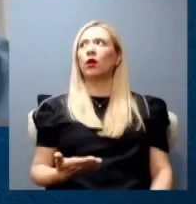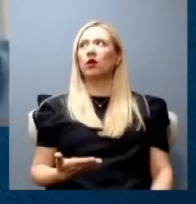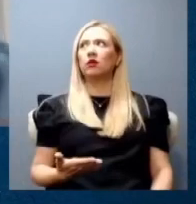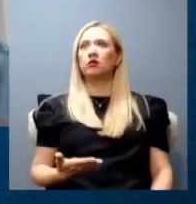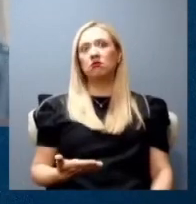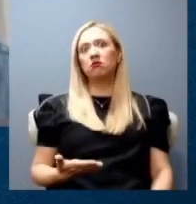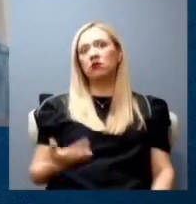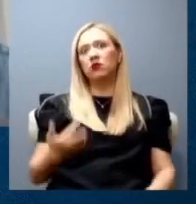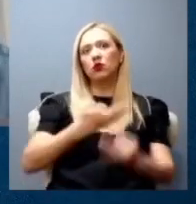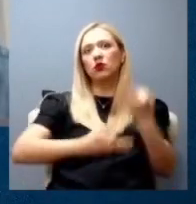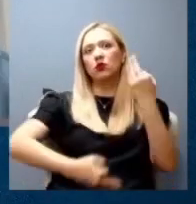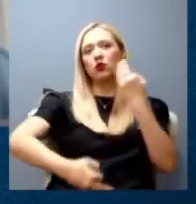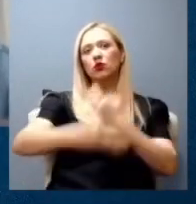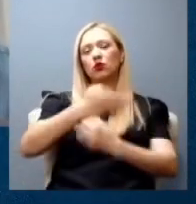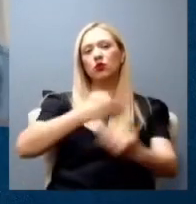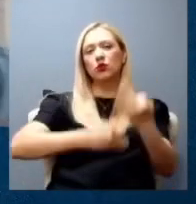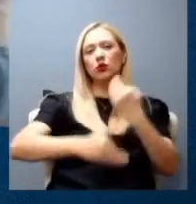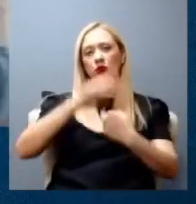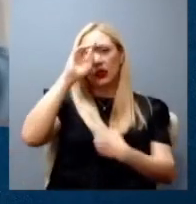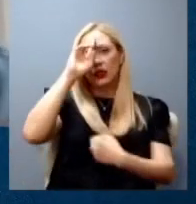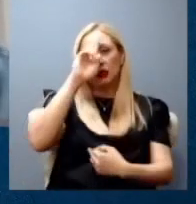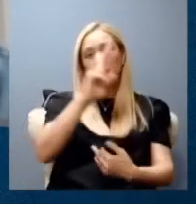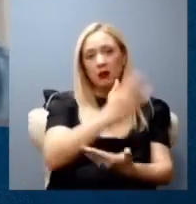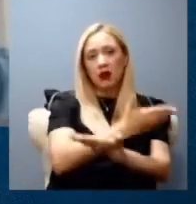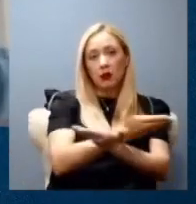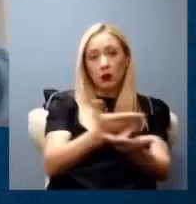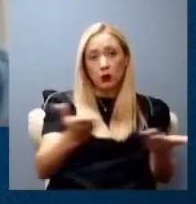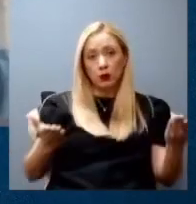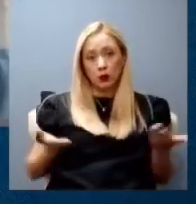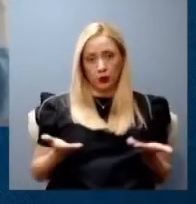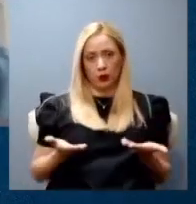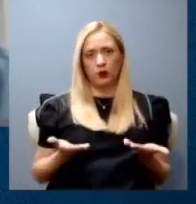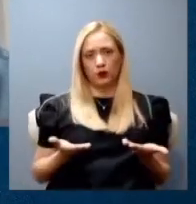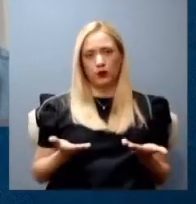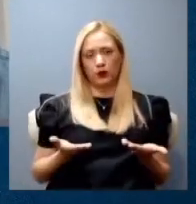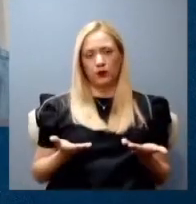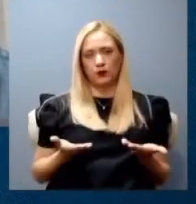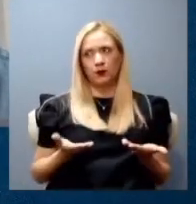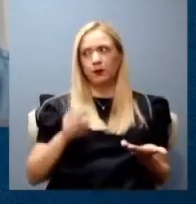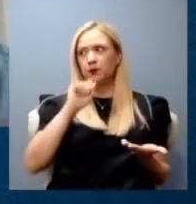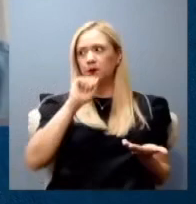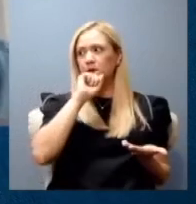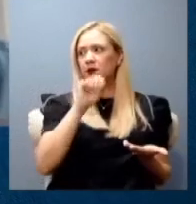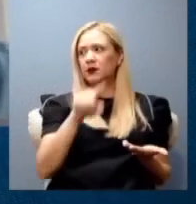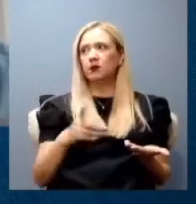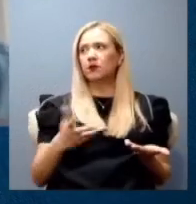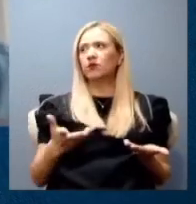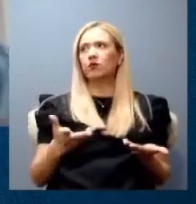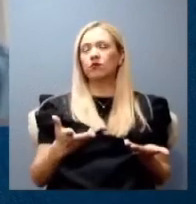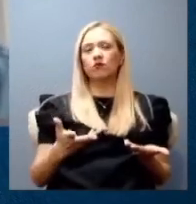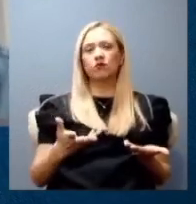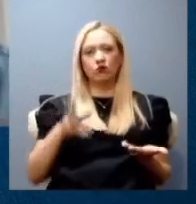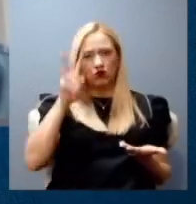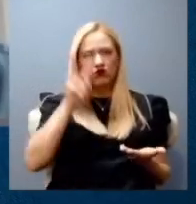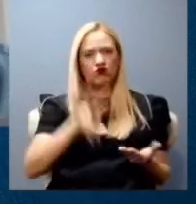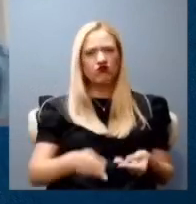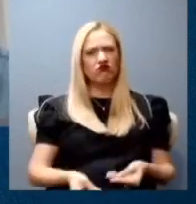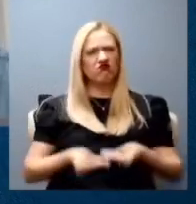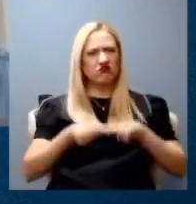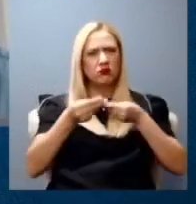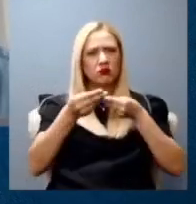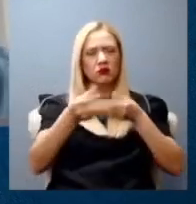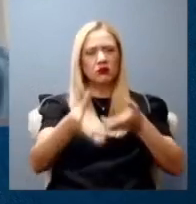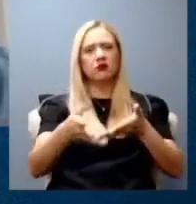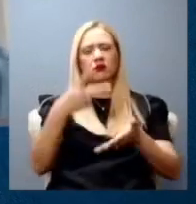que todos somos reconocidos. Una manera también de garantizar, digamos, que estos